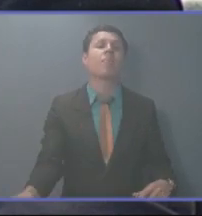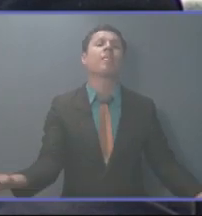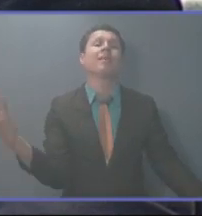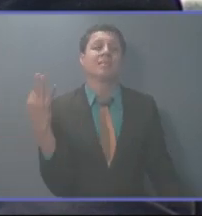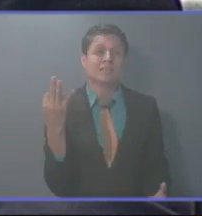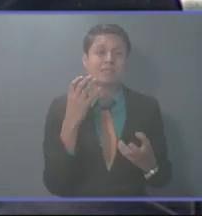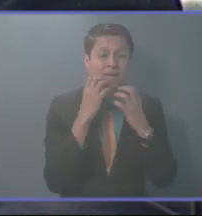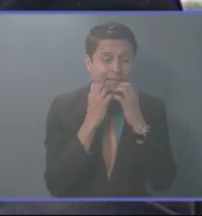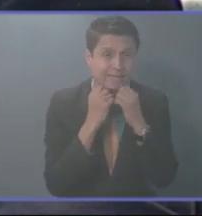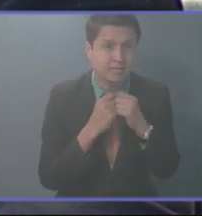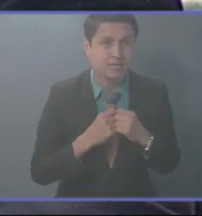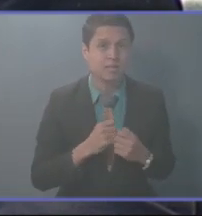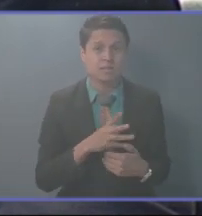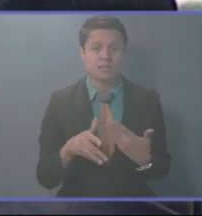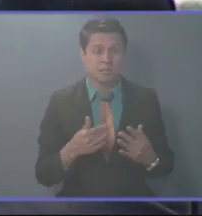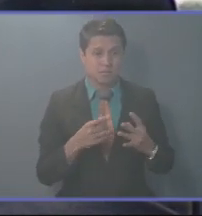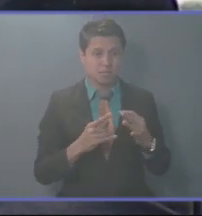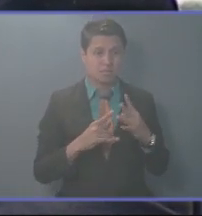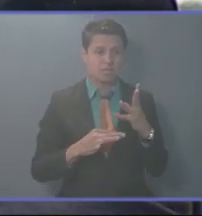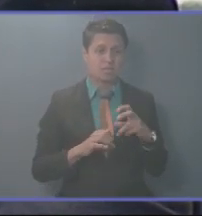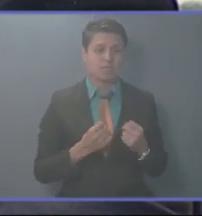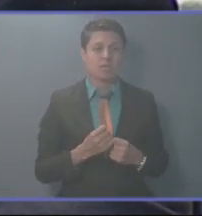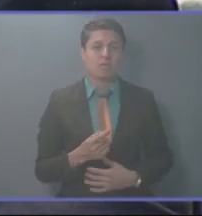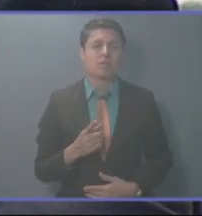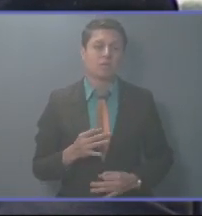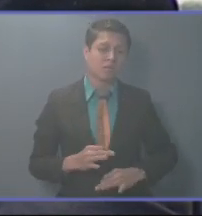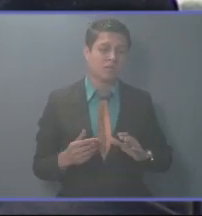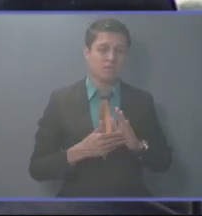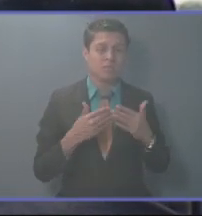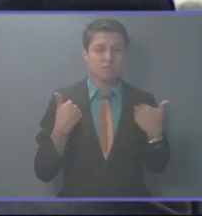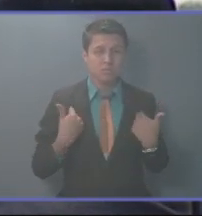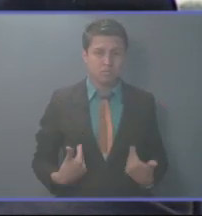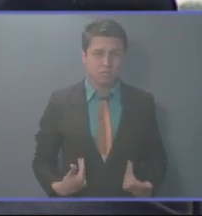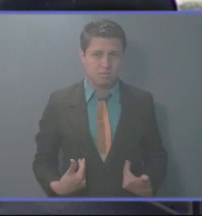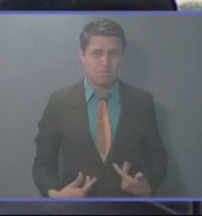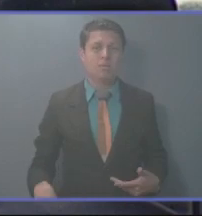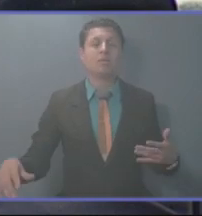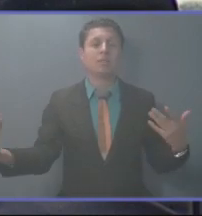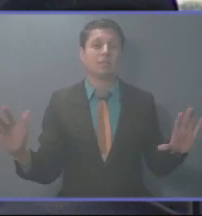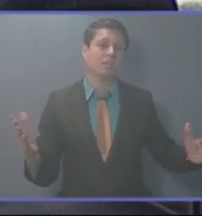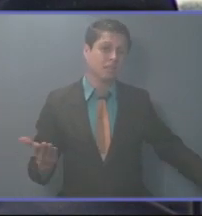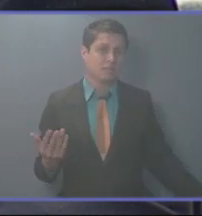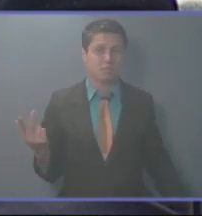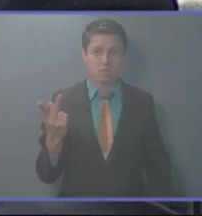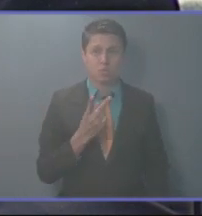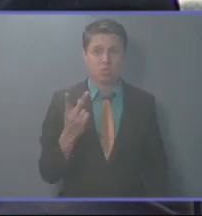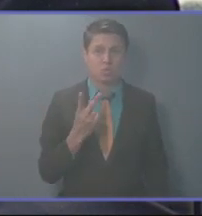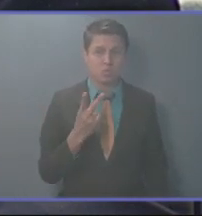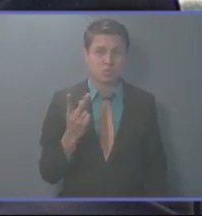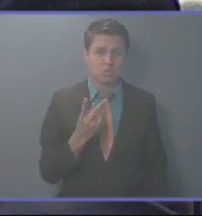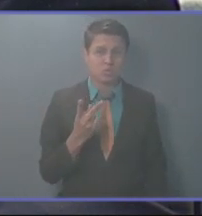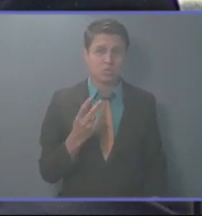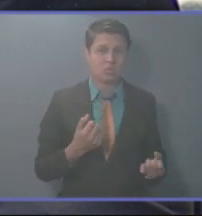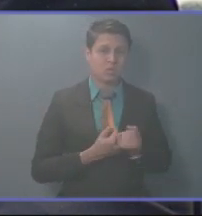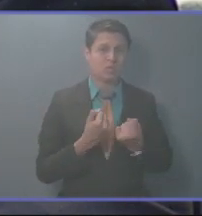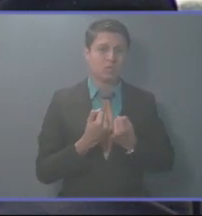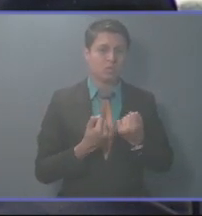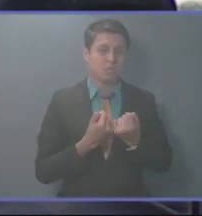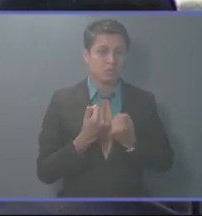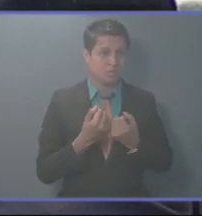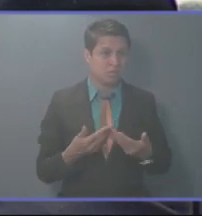integral a las víctimas de crímenes de guerra y a los crímenes de lesa humanidad cometidos por ambas partes, reparación que conlleva